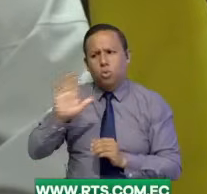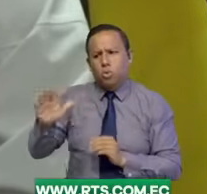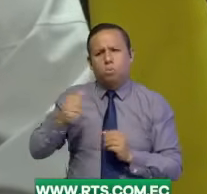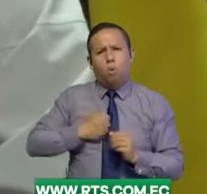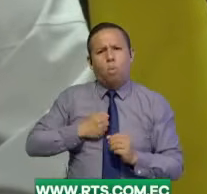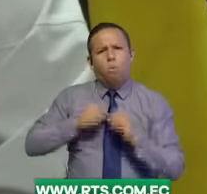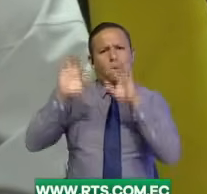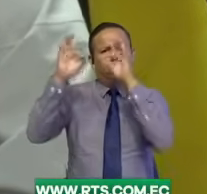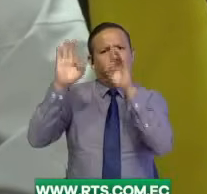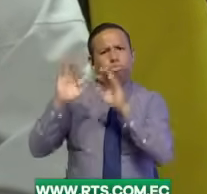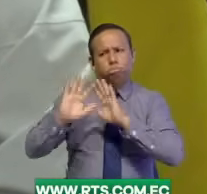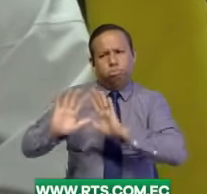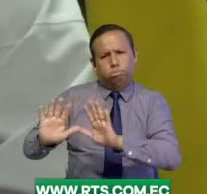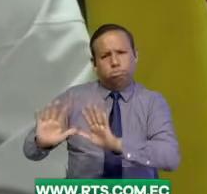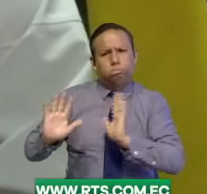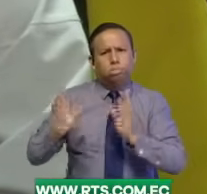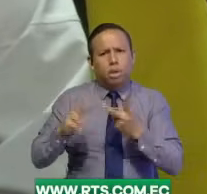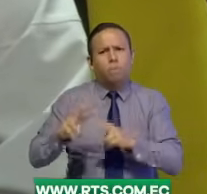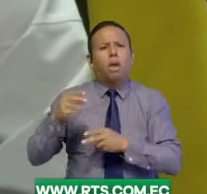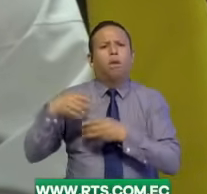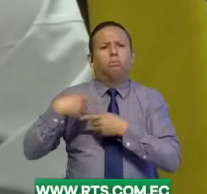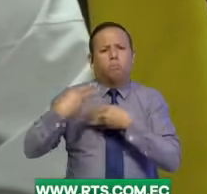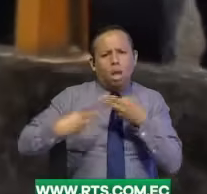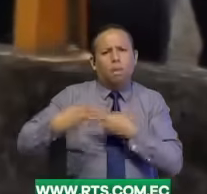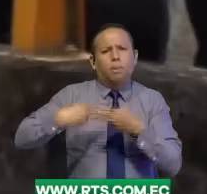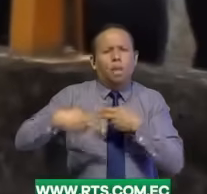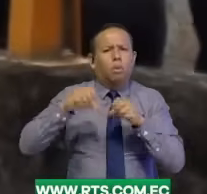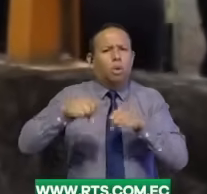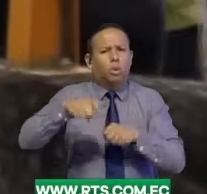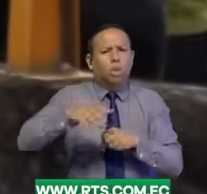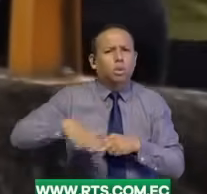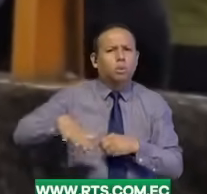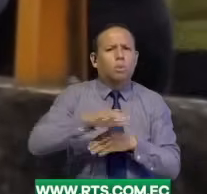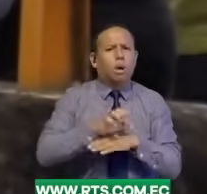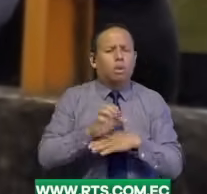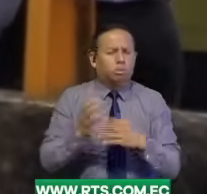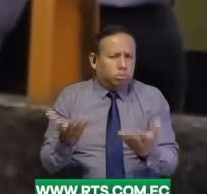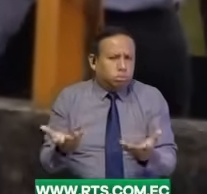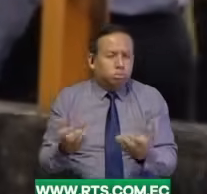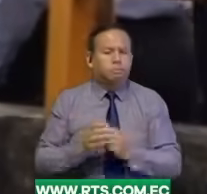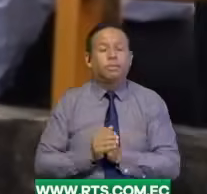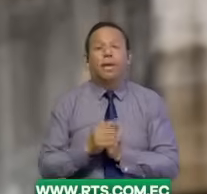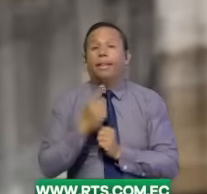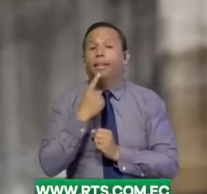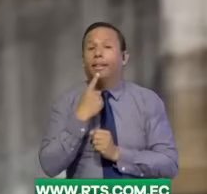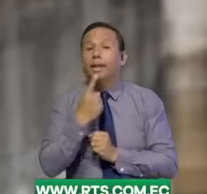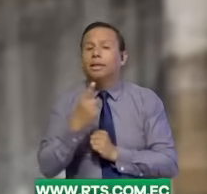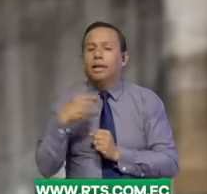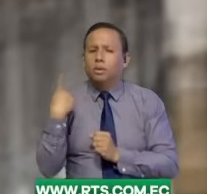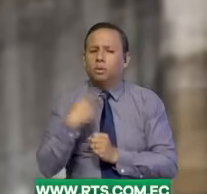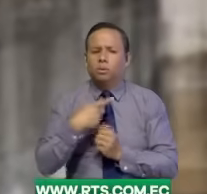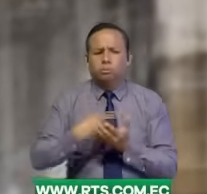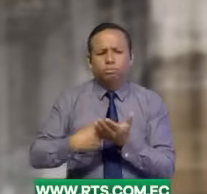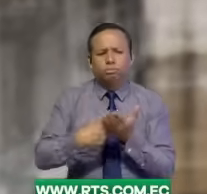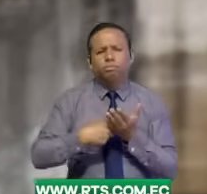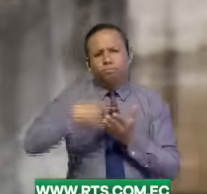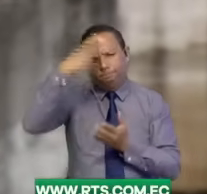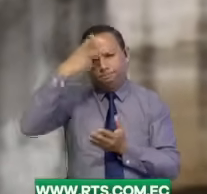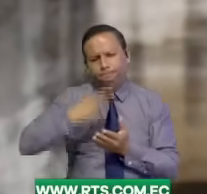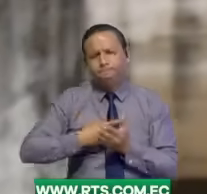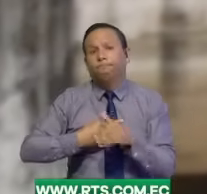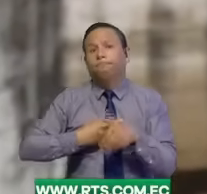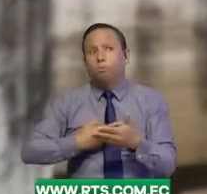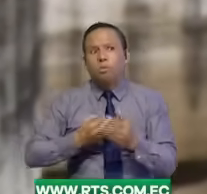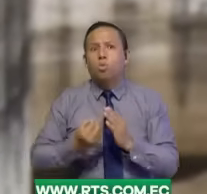e incluso, ¿por qué no?, vendérsela al Estado en ciertas ocasiones. Manifestó que también se ha resuelto dar pasos acelerados con bandera blanca a